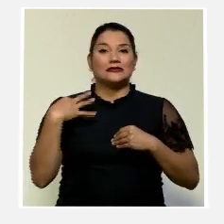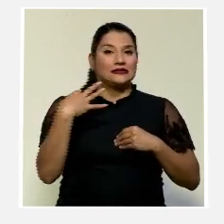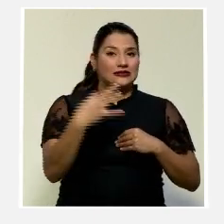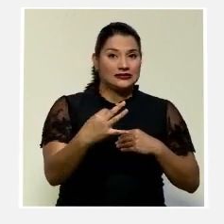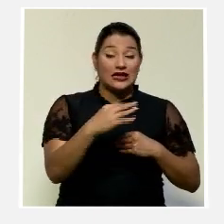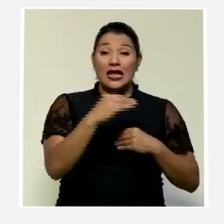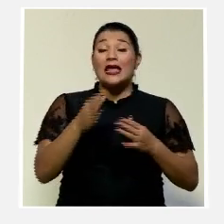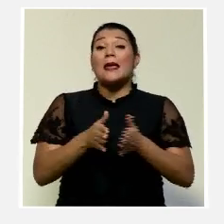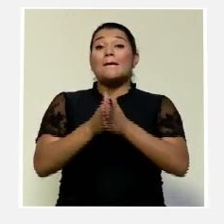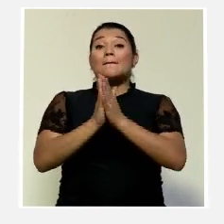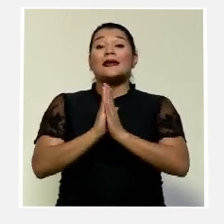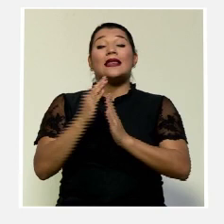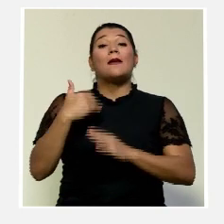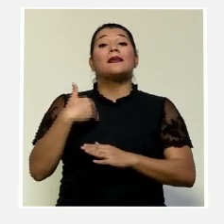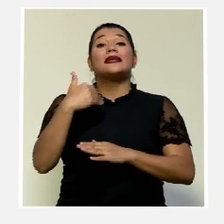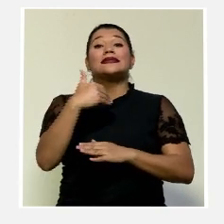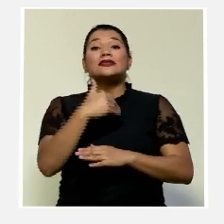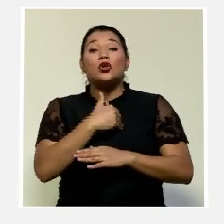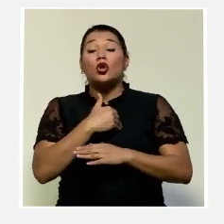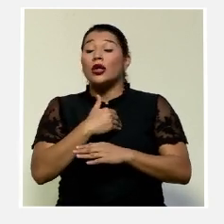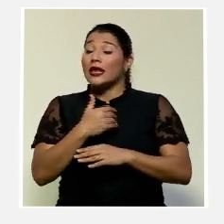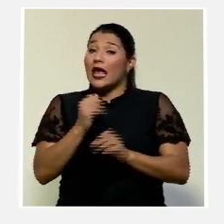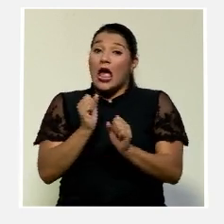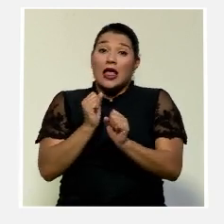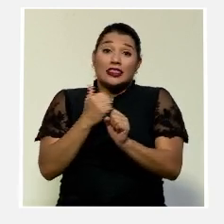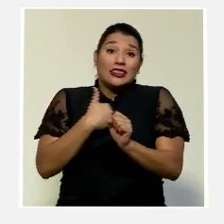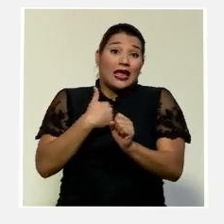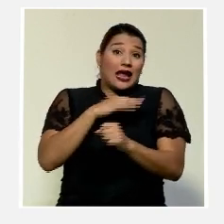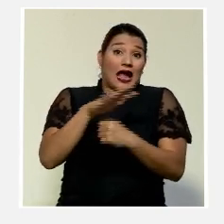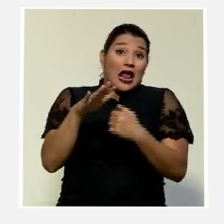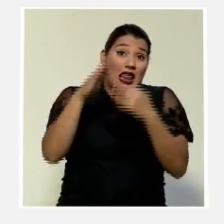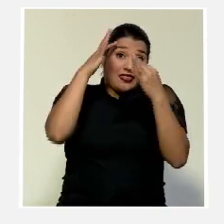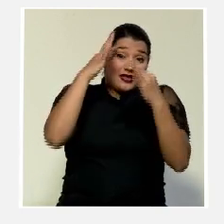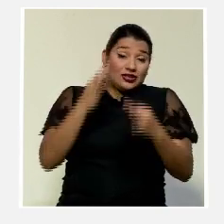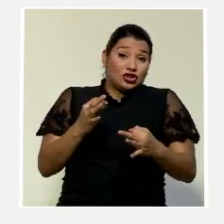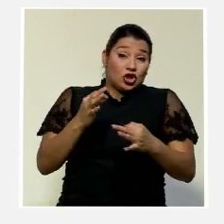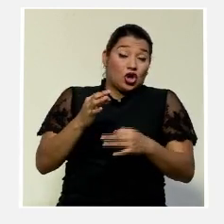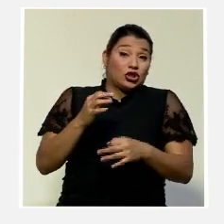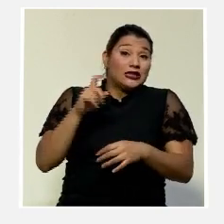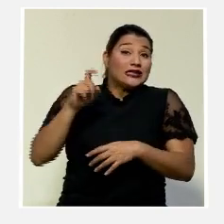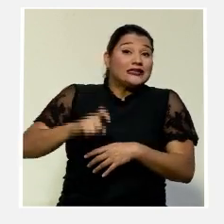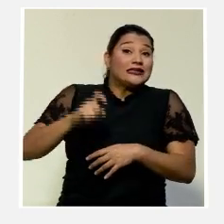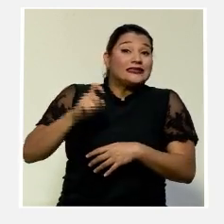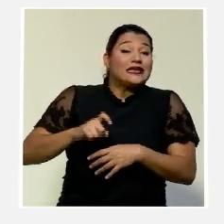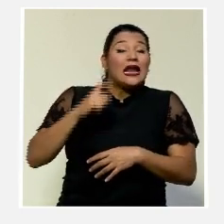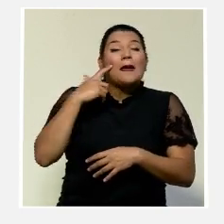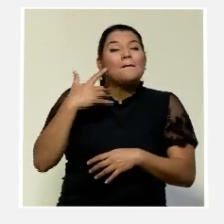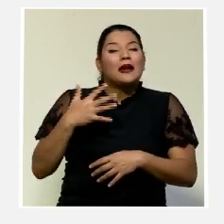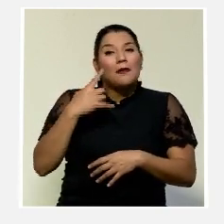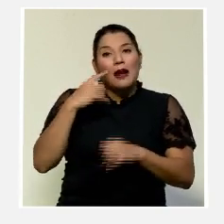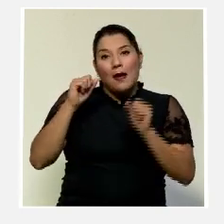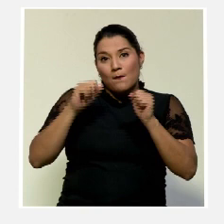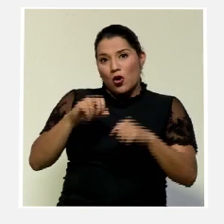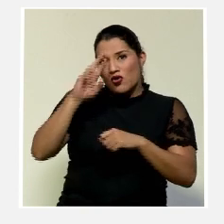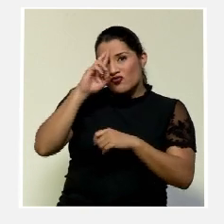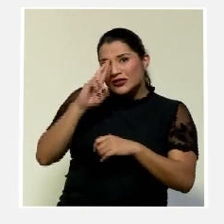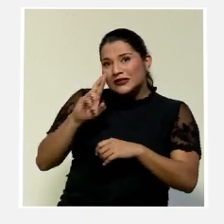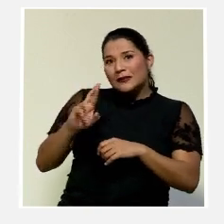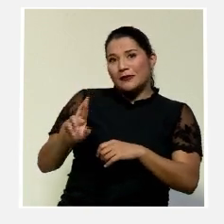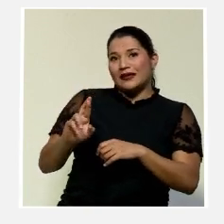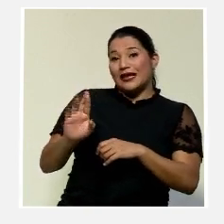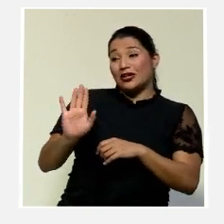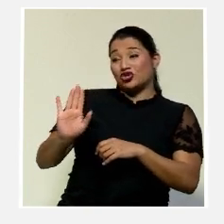al ministerio que tome las medidas que corresponden para asegurar que se respeten los privilegios